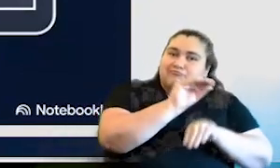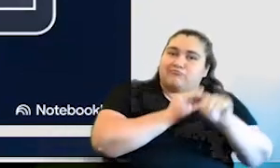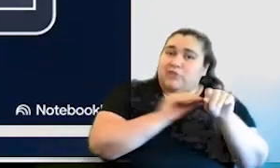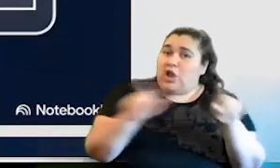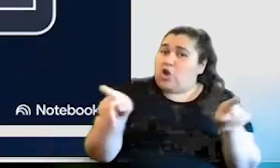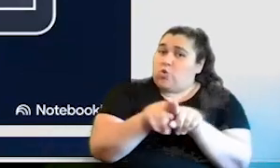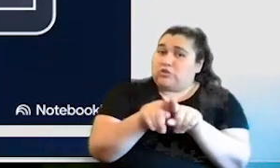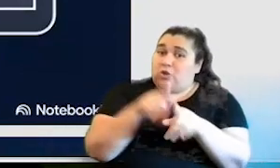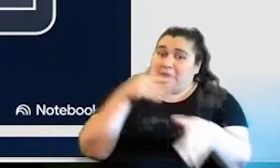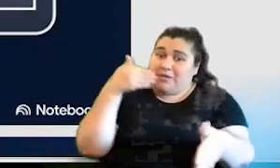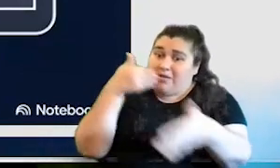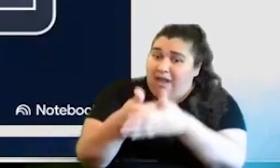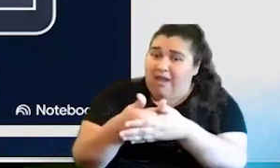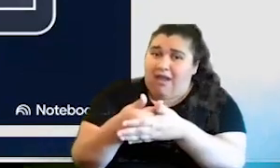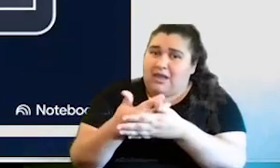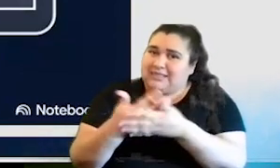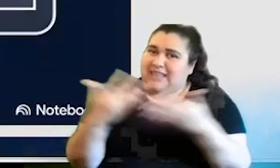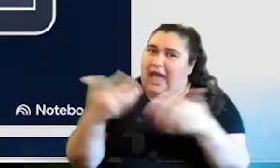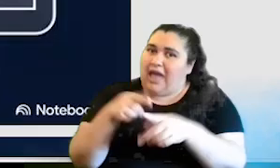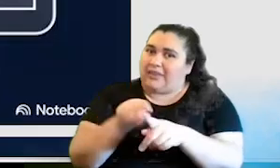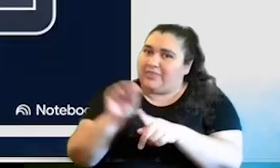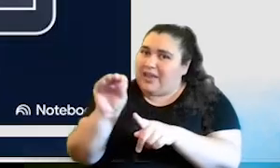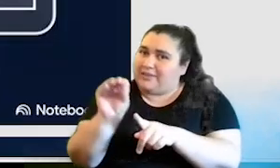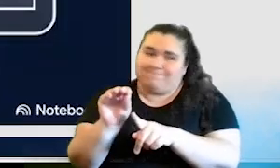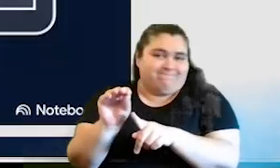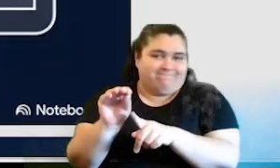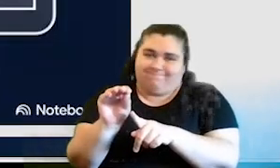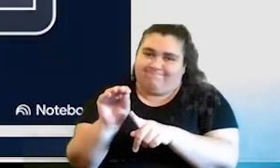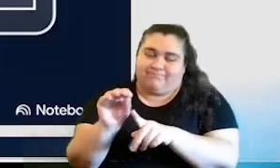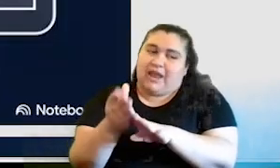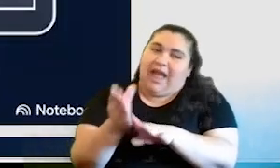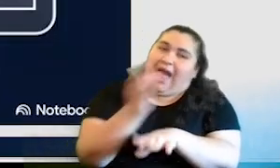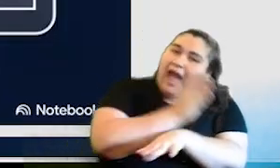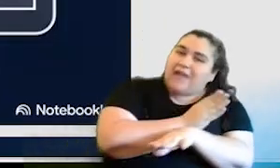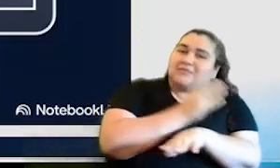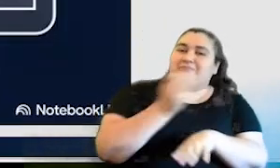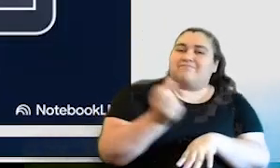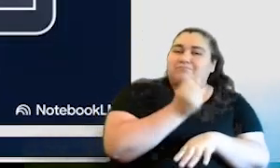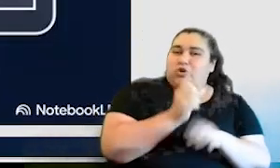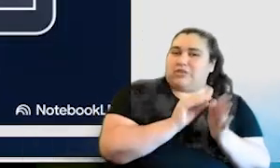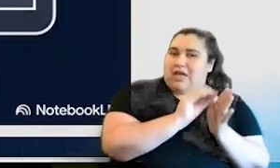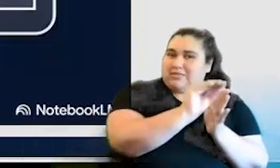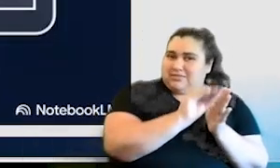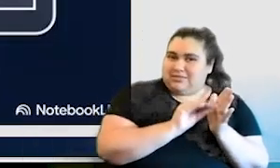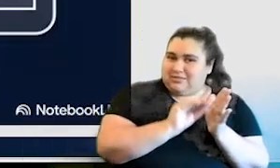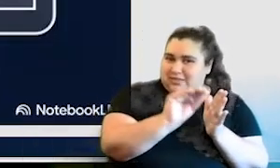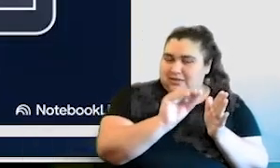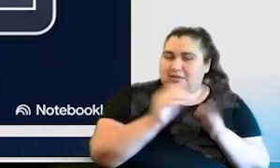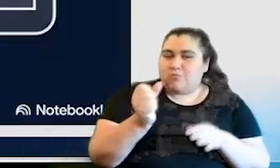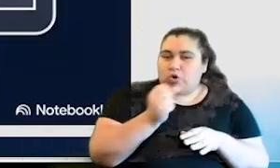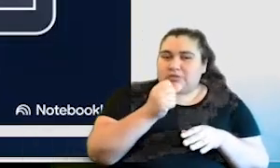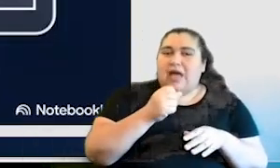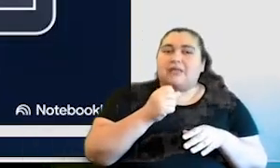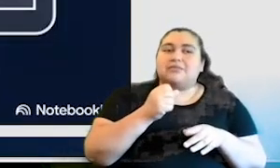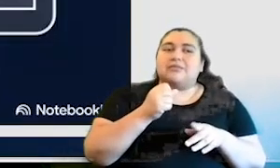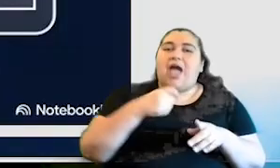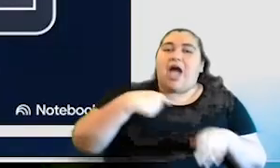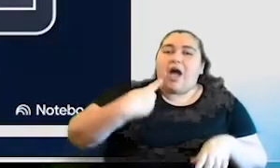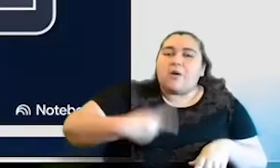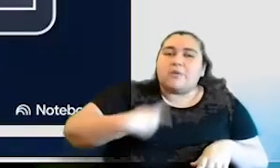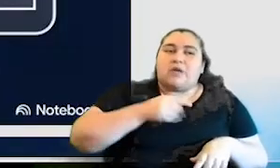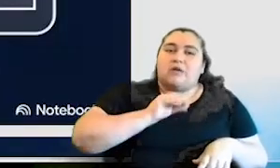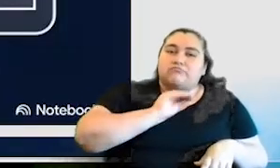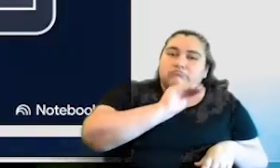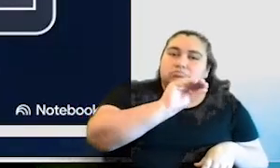que no presentar las cargas de familia por todo el año. Por eso es interesante tener una habitualidad en el ingreso al